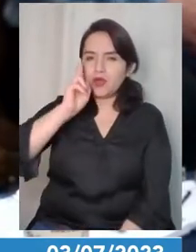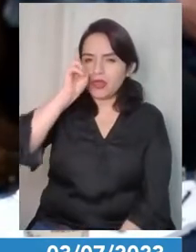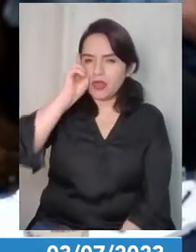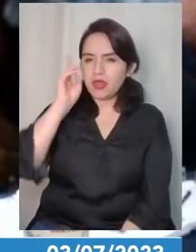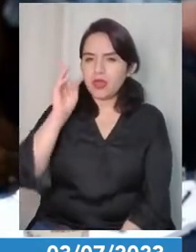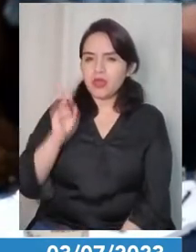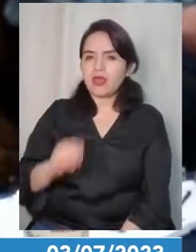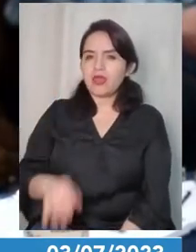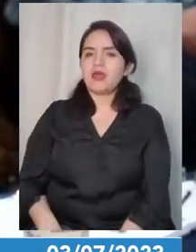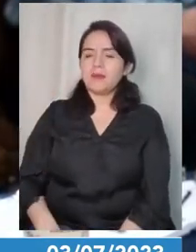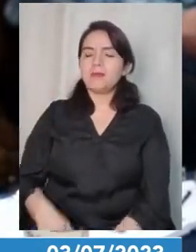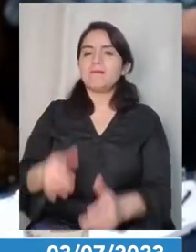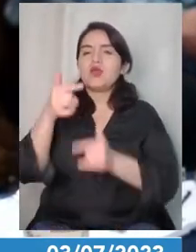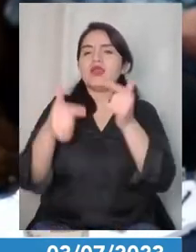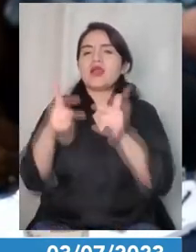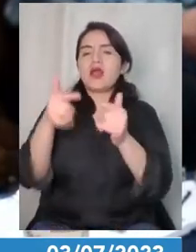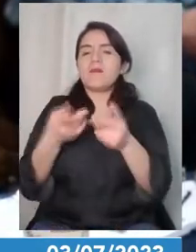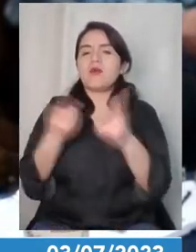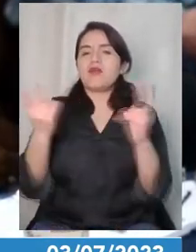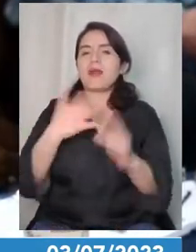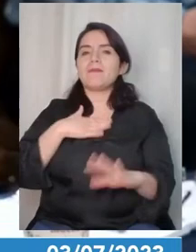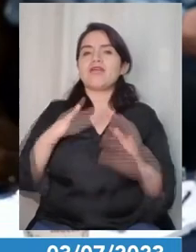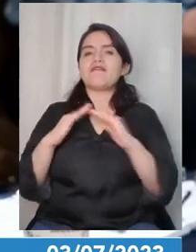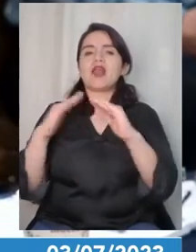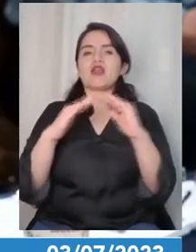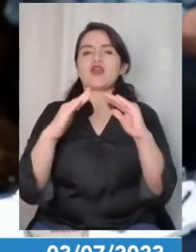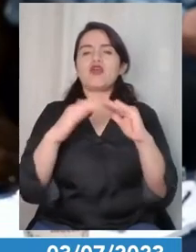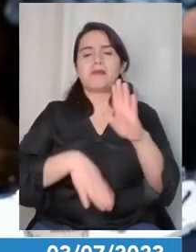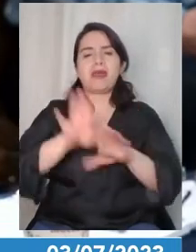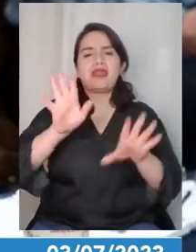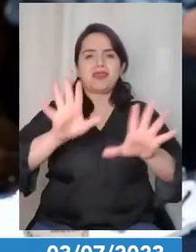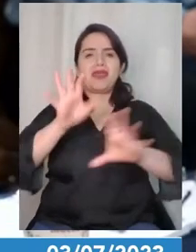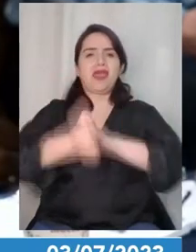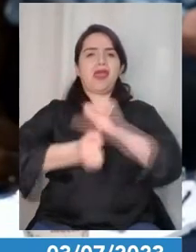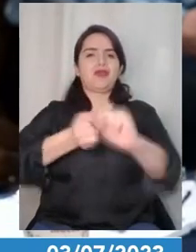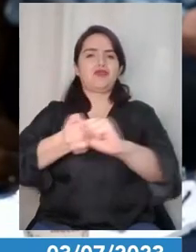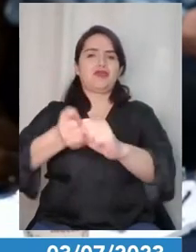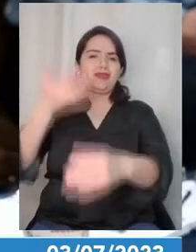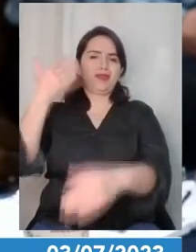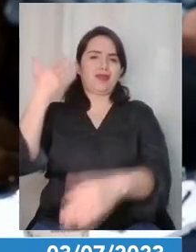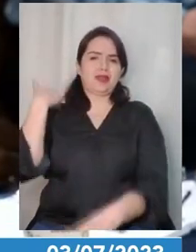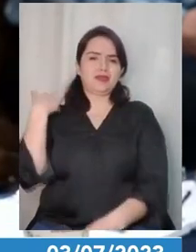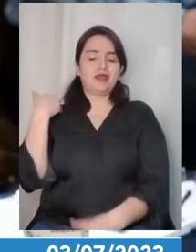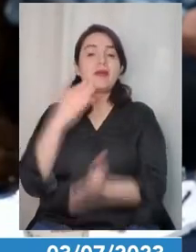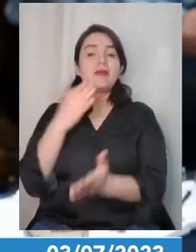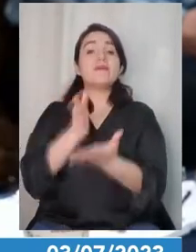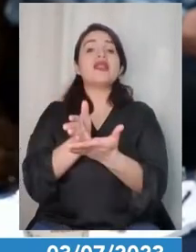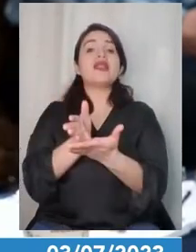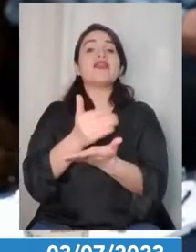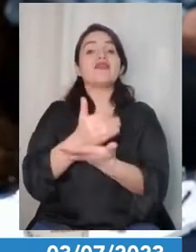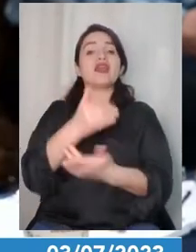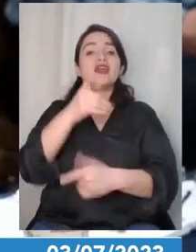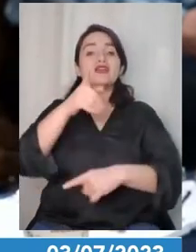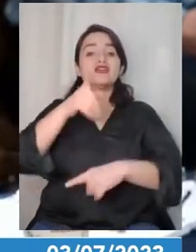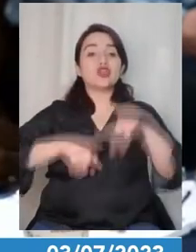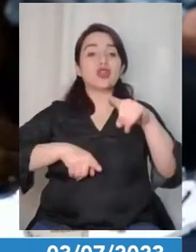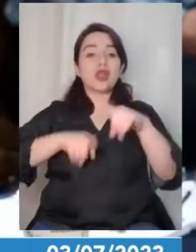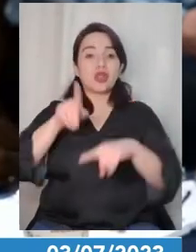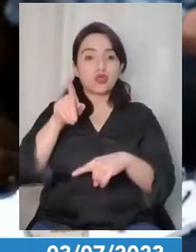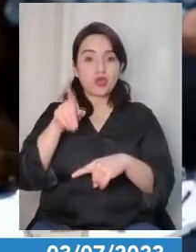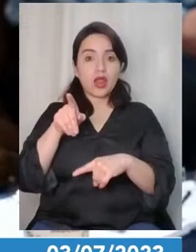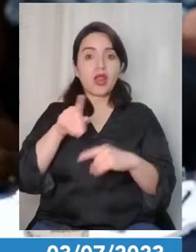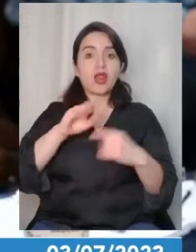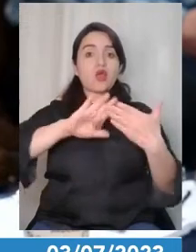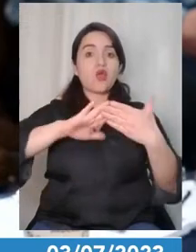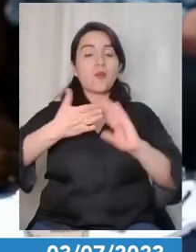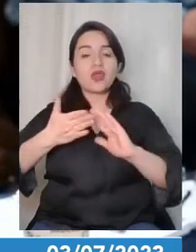hace más de 10 años, ¿no? Y justamente habla de planificación territorial en conjunto, ¿no?, a las comunidades, los barrios, las poblaciones más vulnerables de nuestro